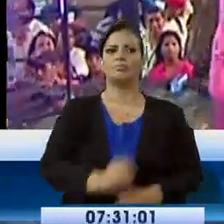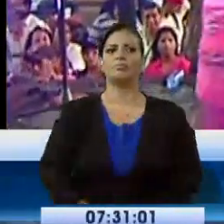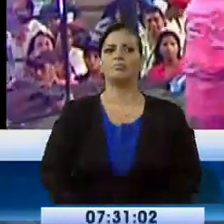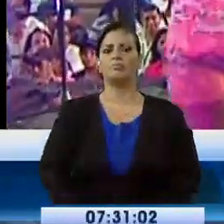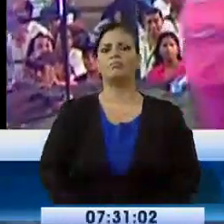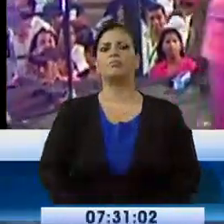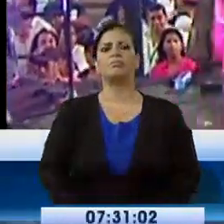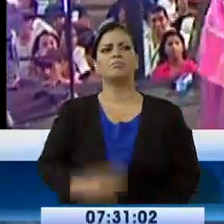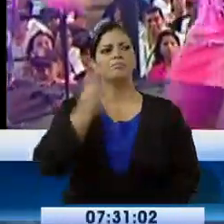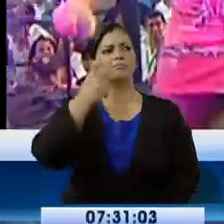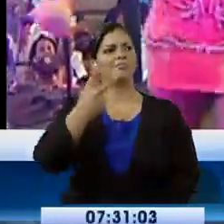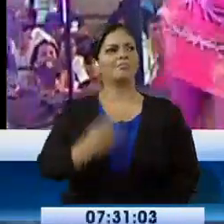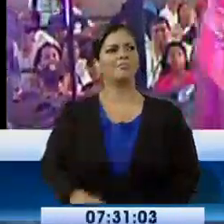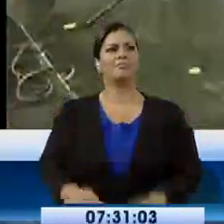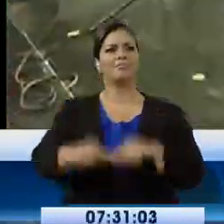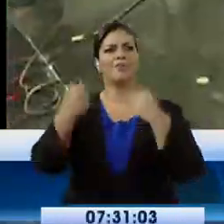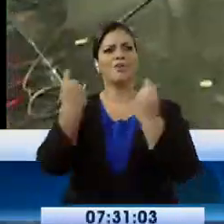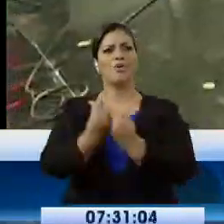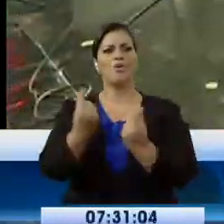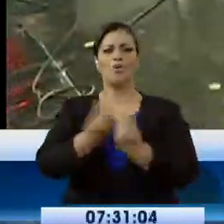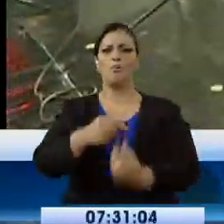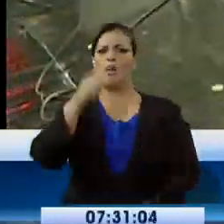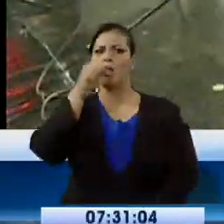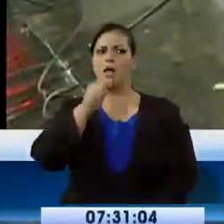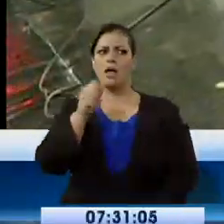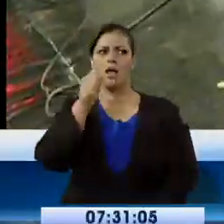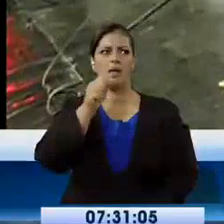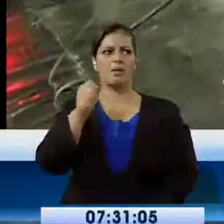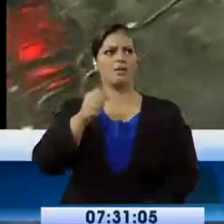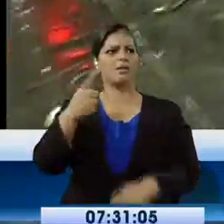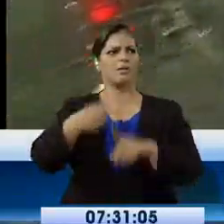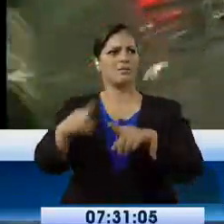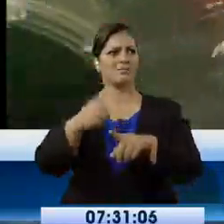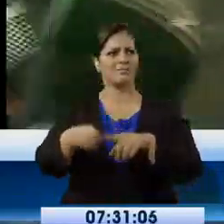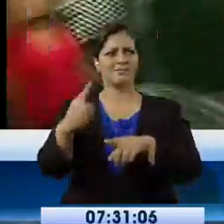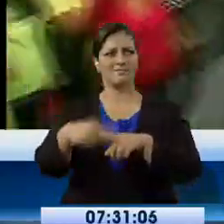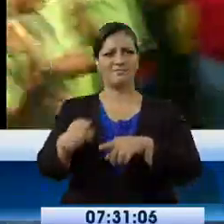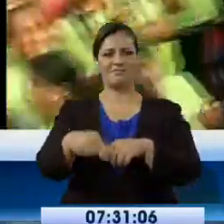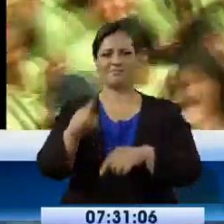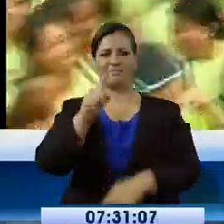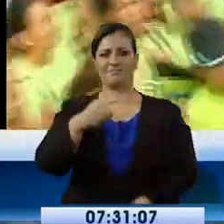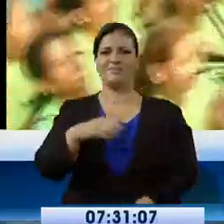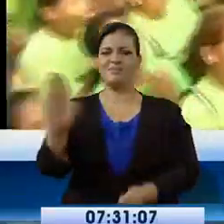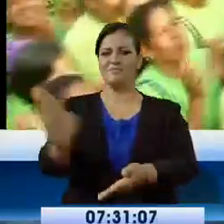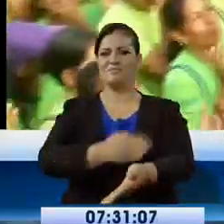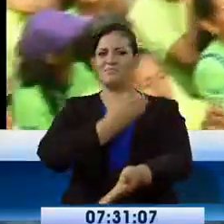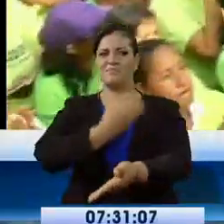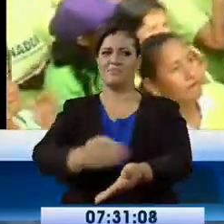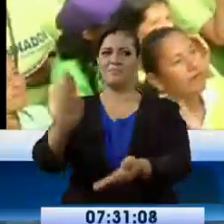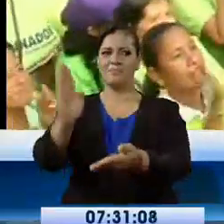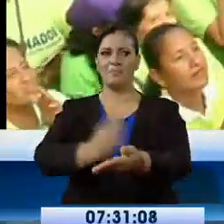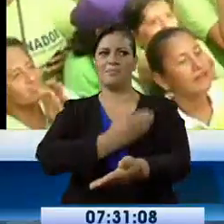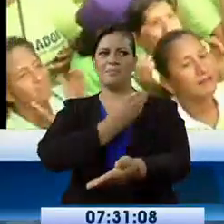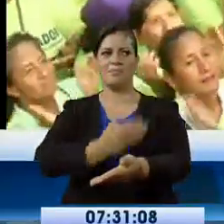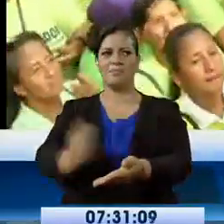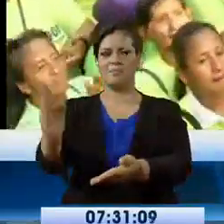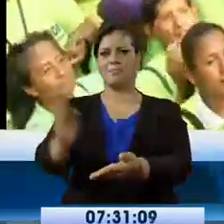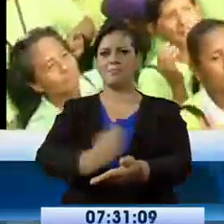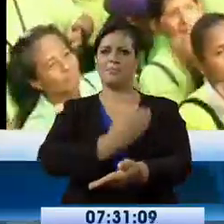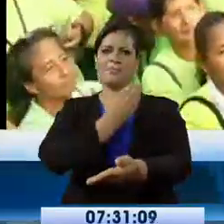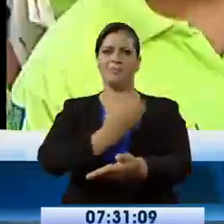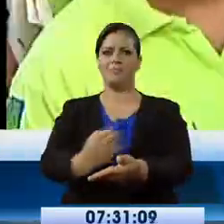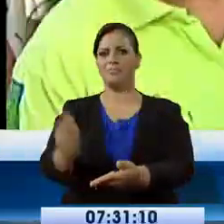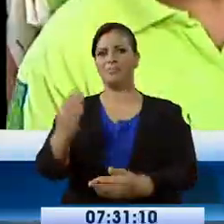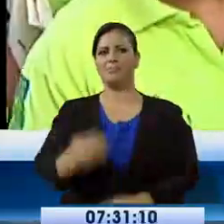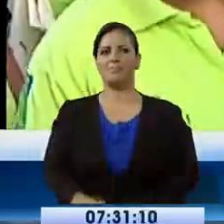Varias presentaciones artísticas fue la antesala del evento en el que la música le puso ritmo al encuentro, uno en